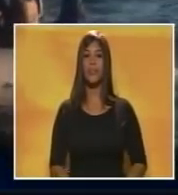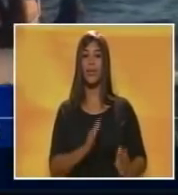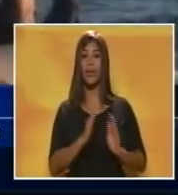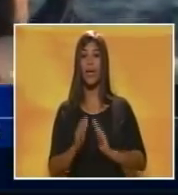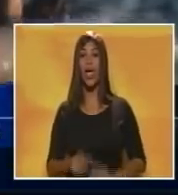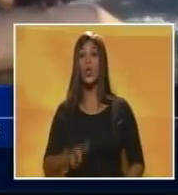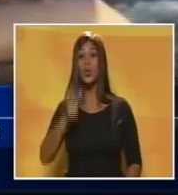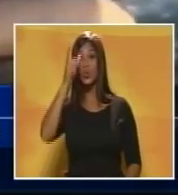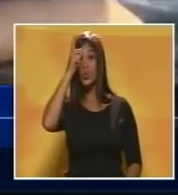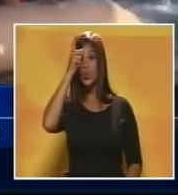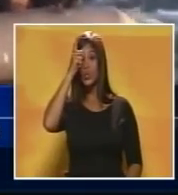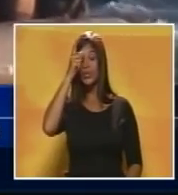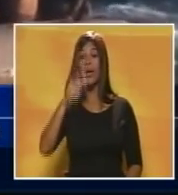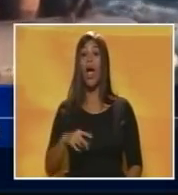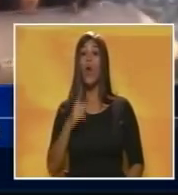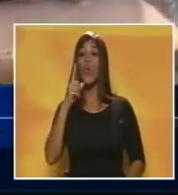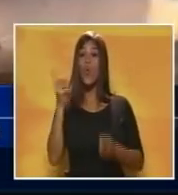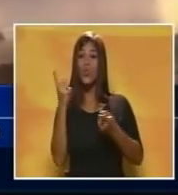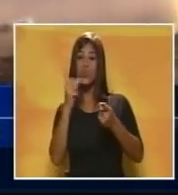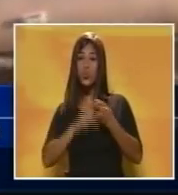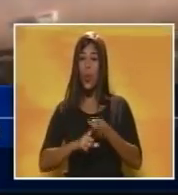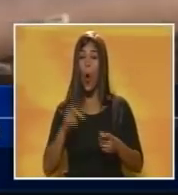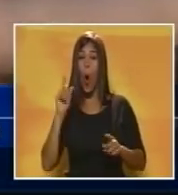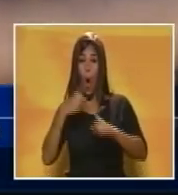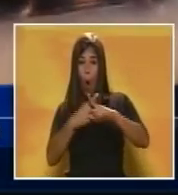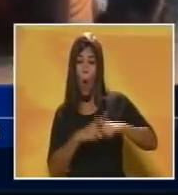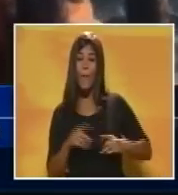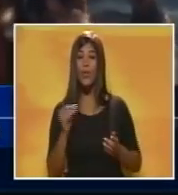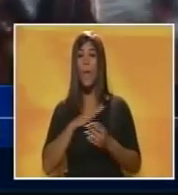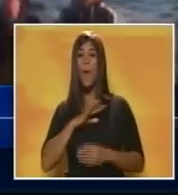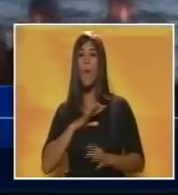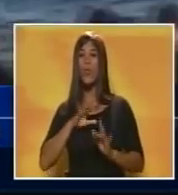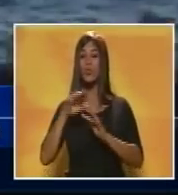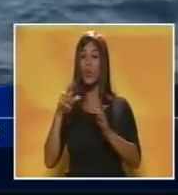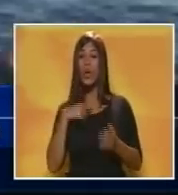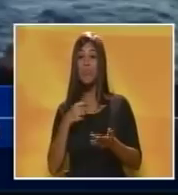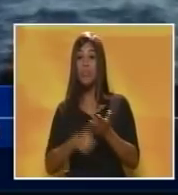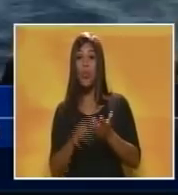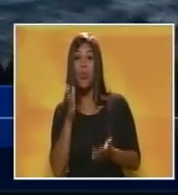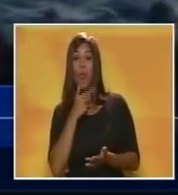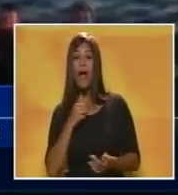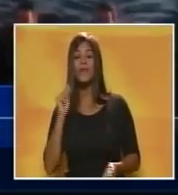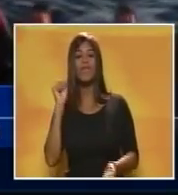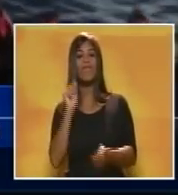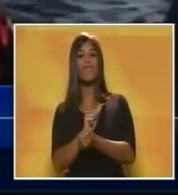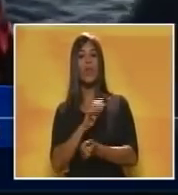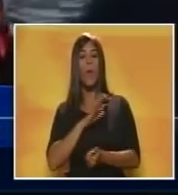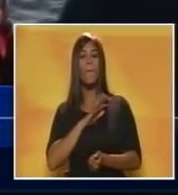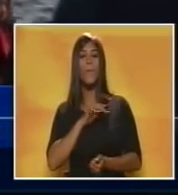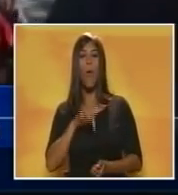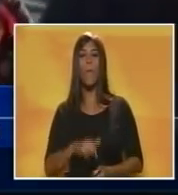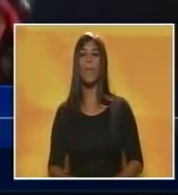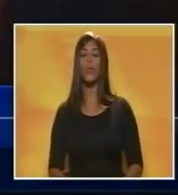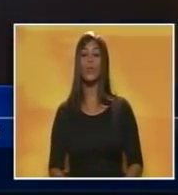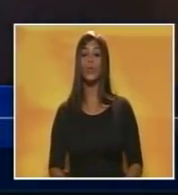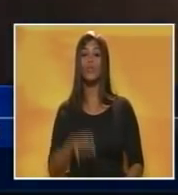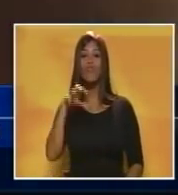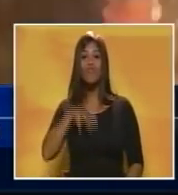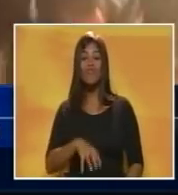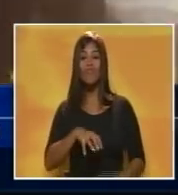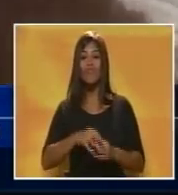En Turquía, un total de 39 inmigrantes indocumentados fueron retenidos en la provincia egea de